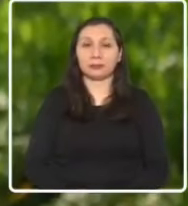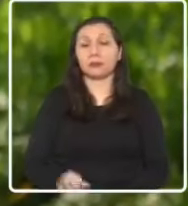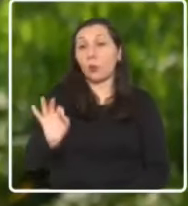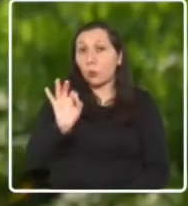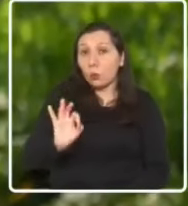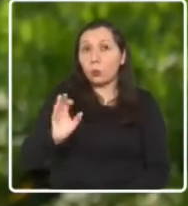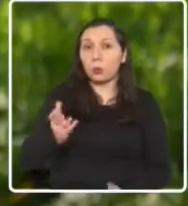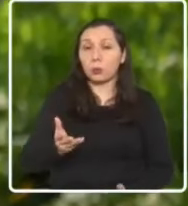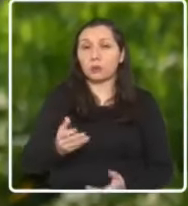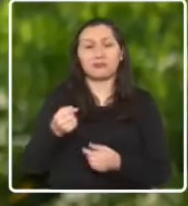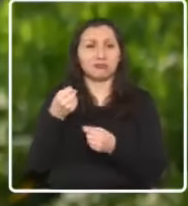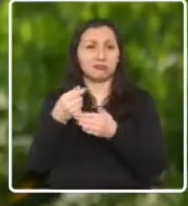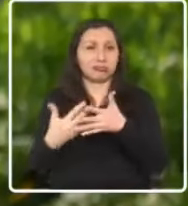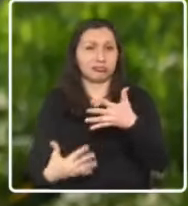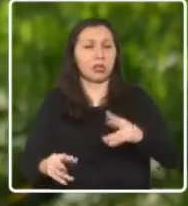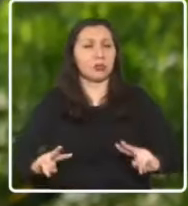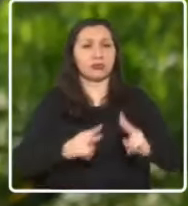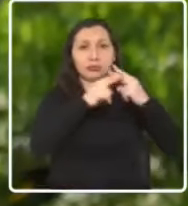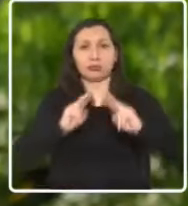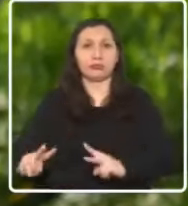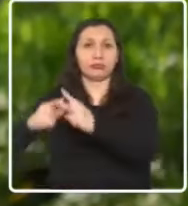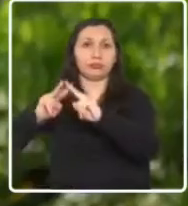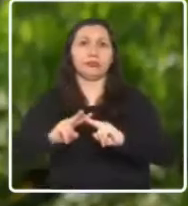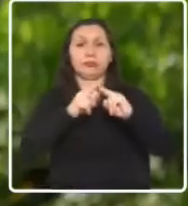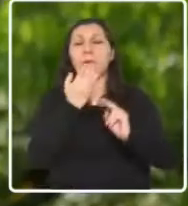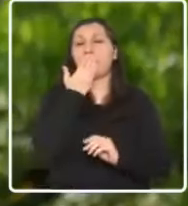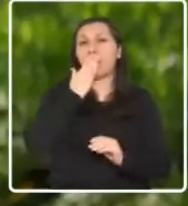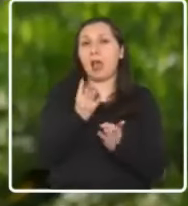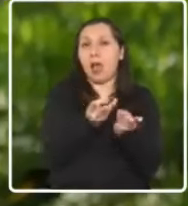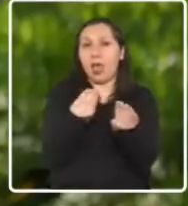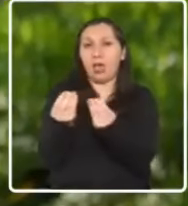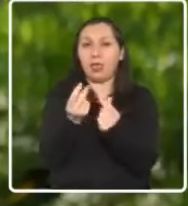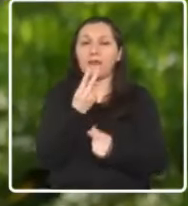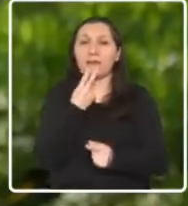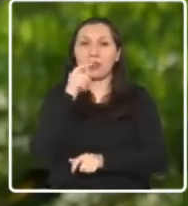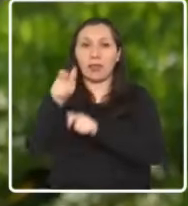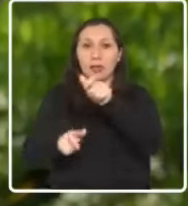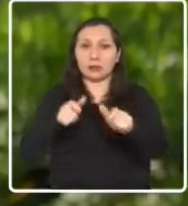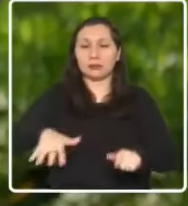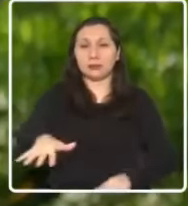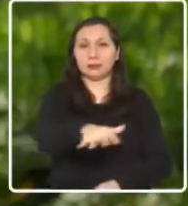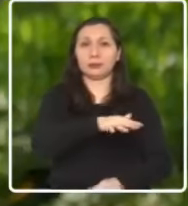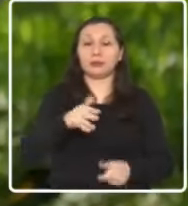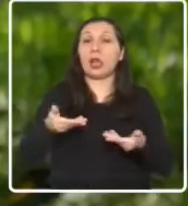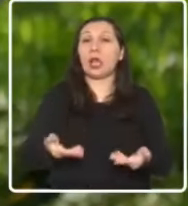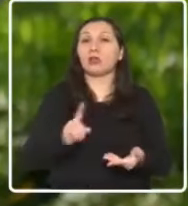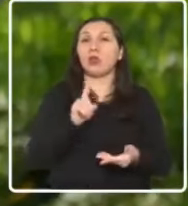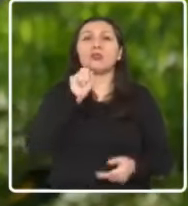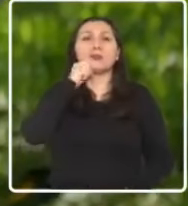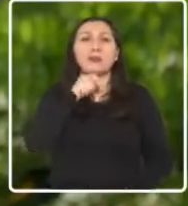o tantas otras obras que mejoran la calidad de vida de la población. Esto no se